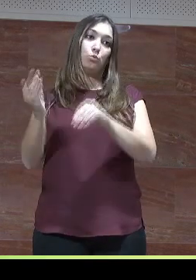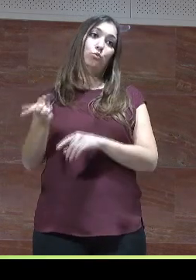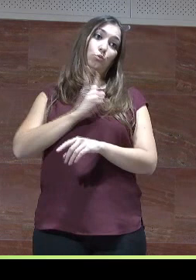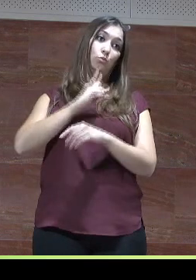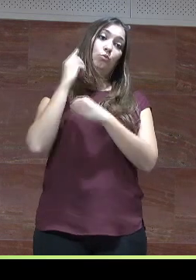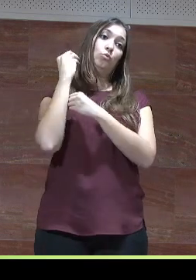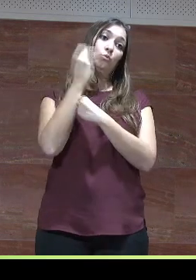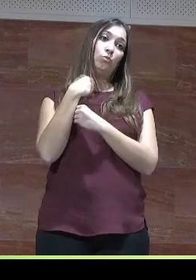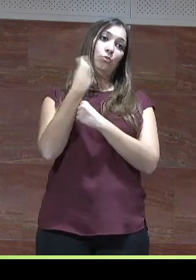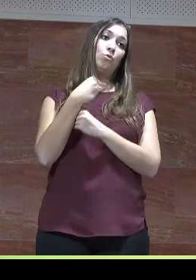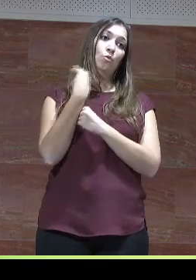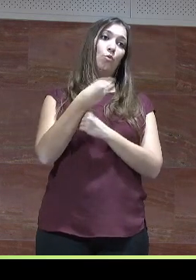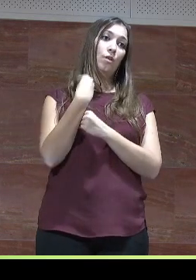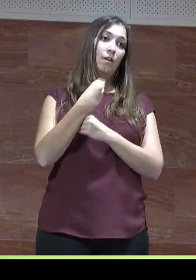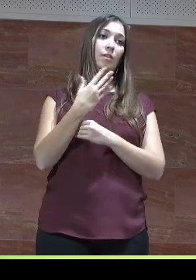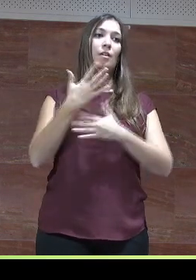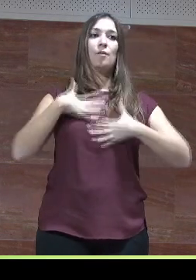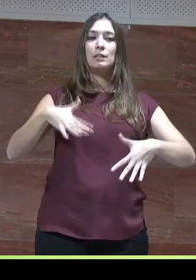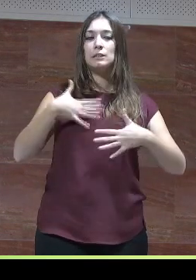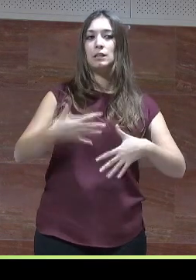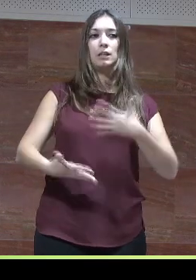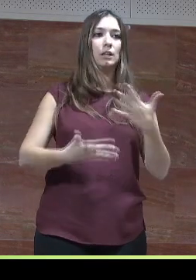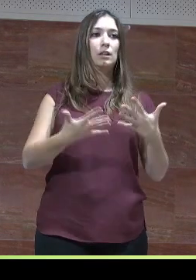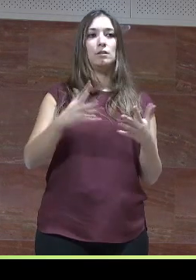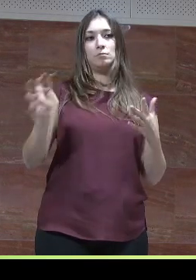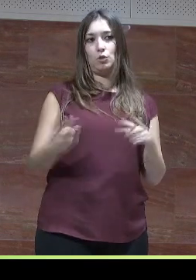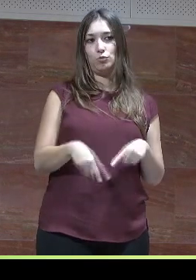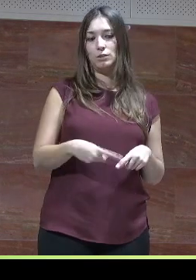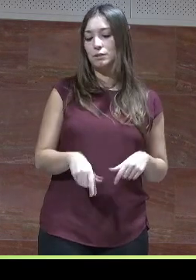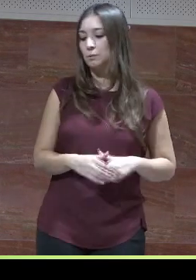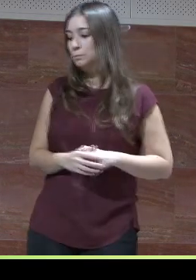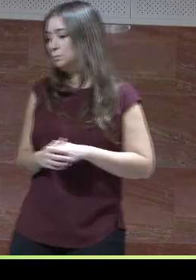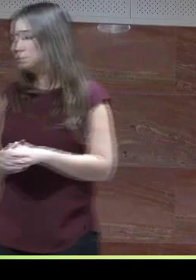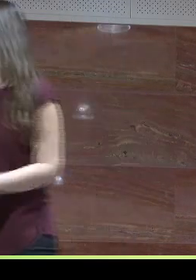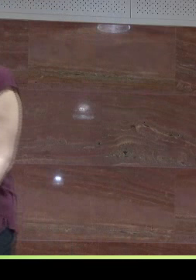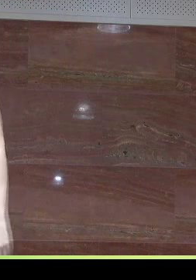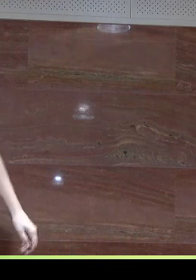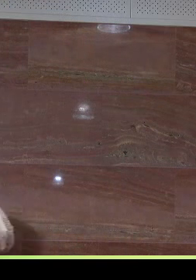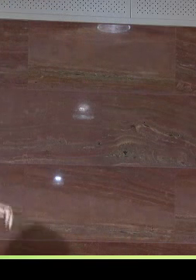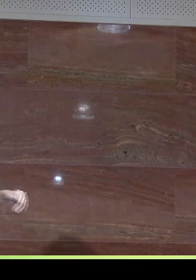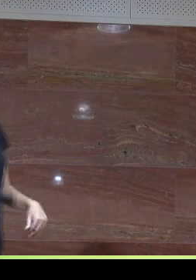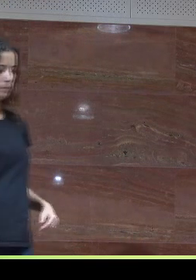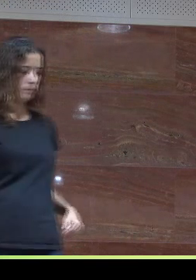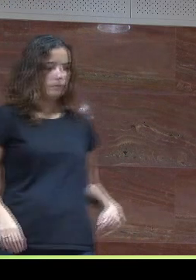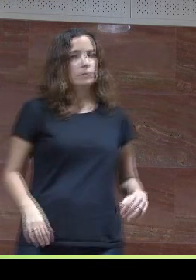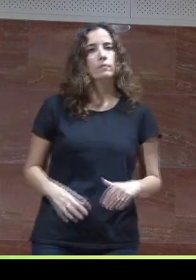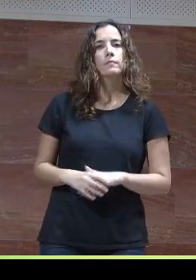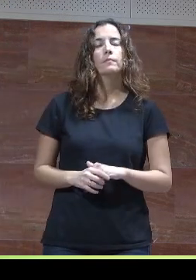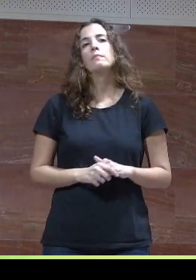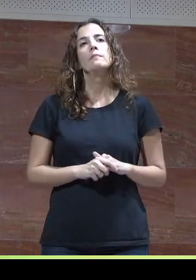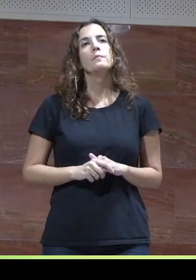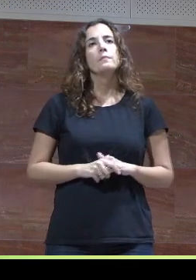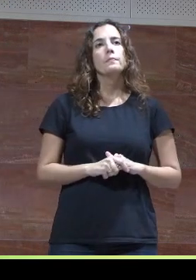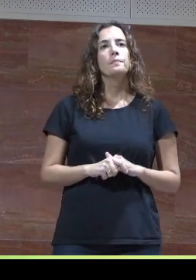te tienen que arreglar, vestir y todas esas cosas. Se presta,